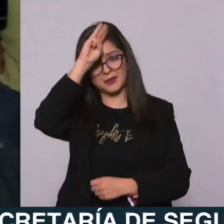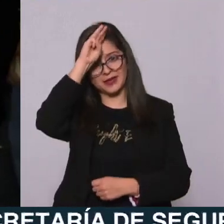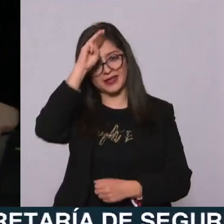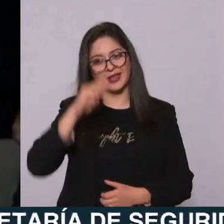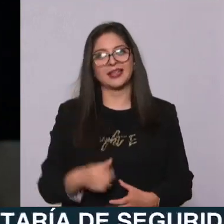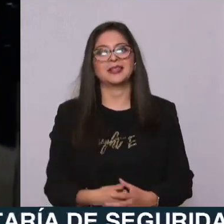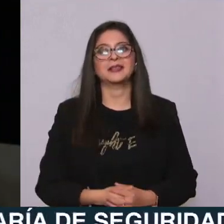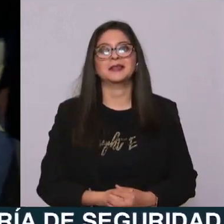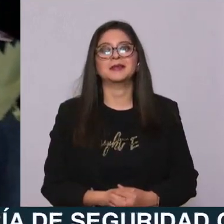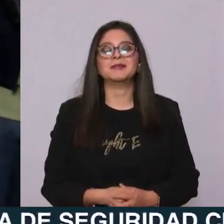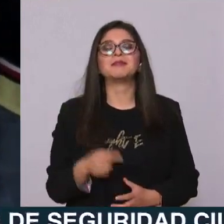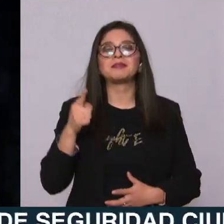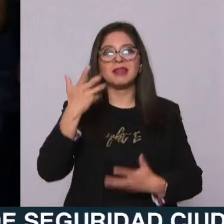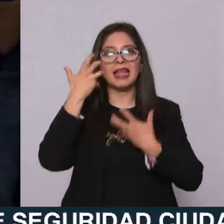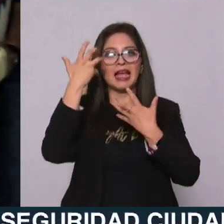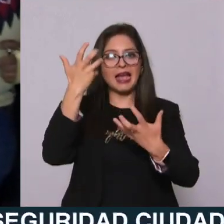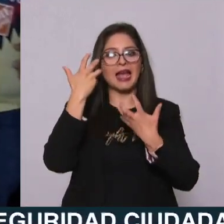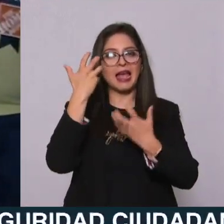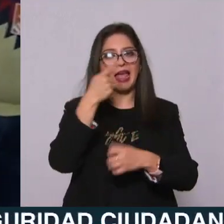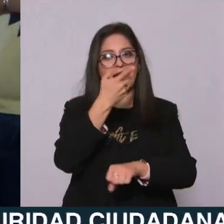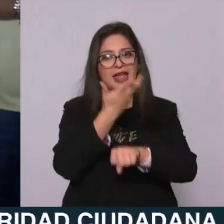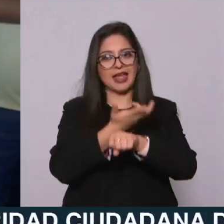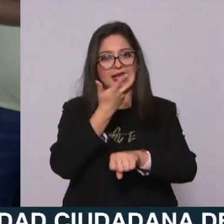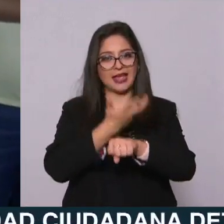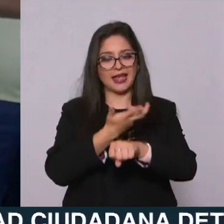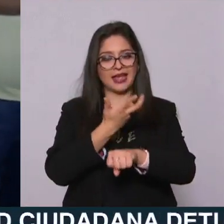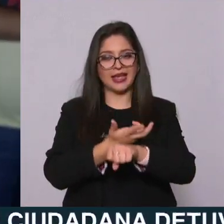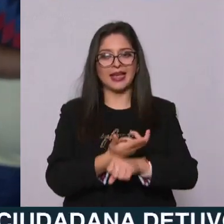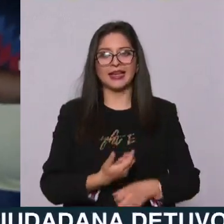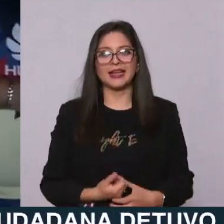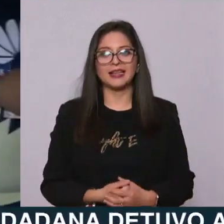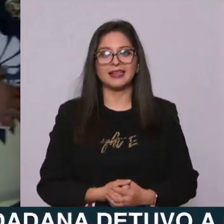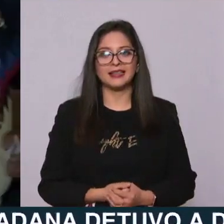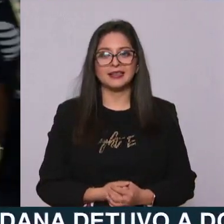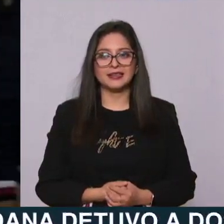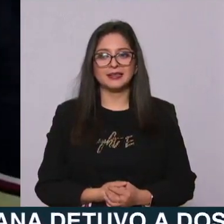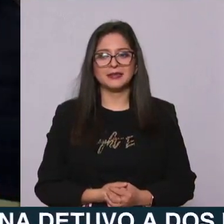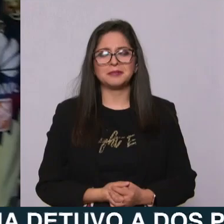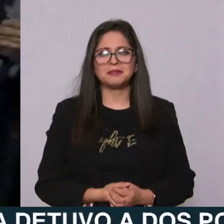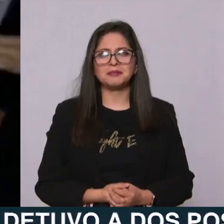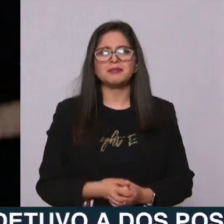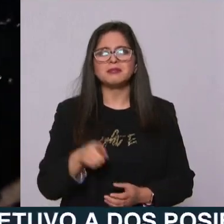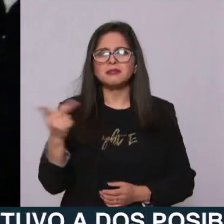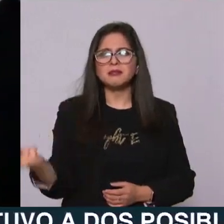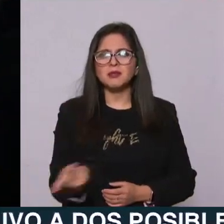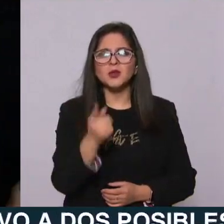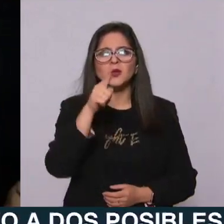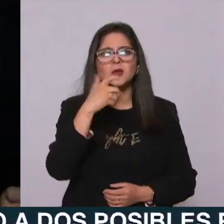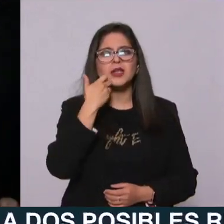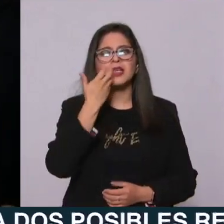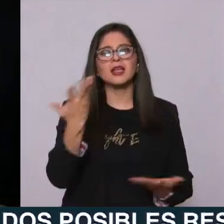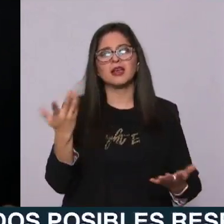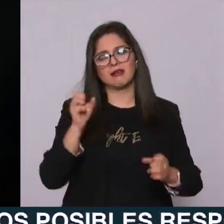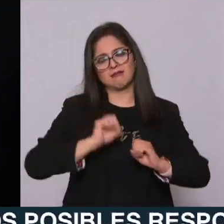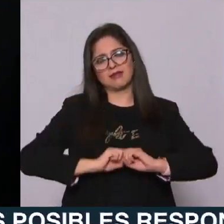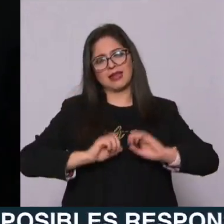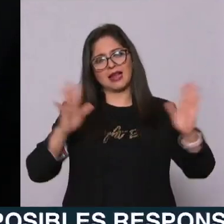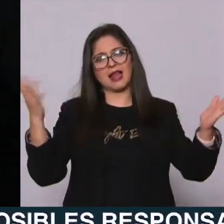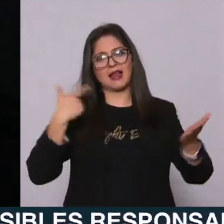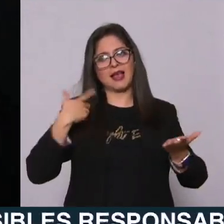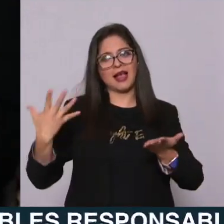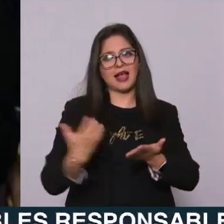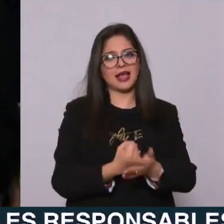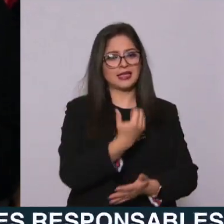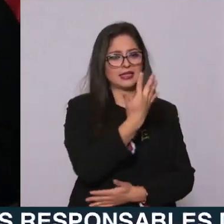¡Águilas! ¡Águilas! ¡Águilas! ¡Águilas! A ver, platíquenme, ¿cómo va? ¿Qué esperan de este partido? Obviamente vamos a ganar 5-1.